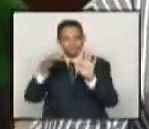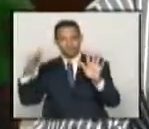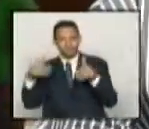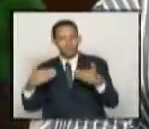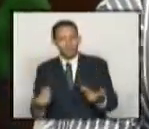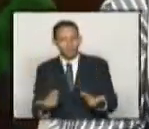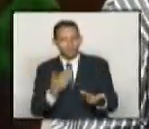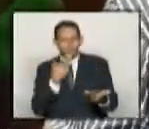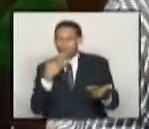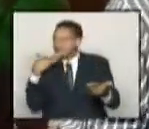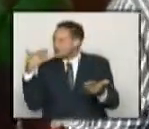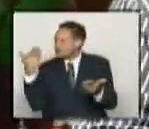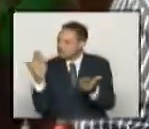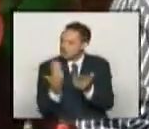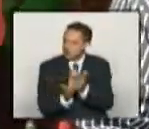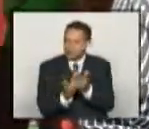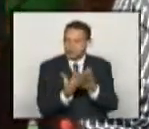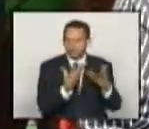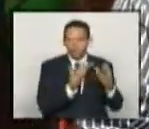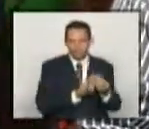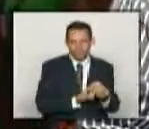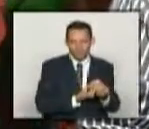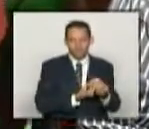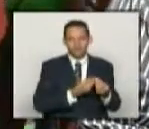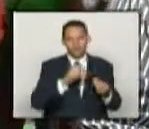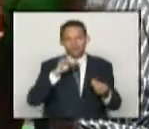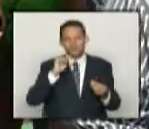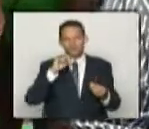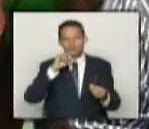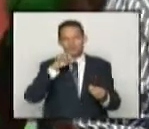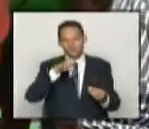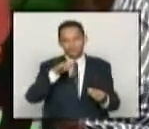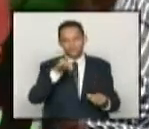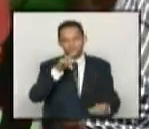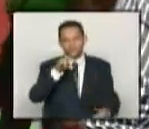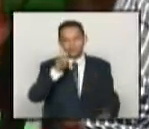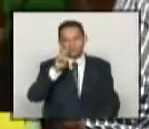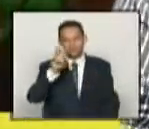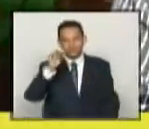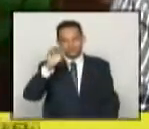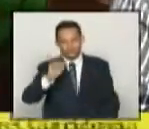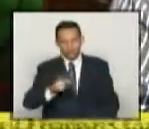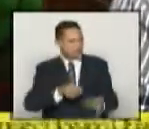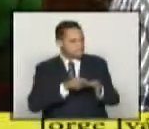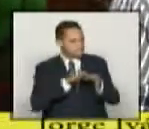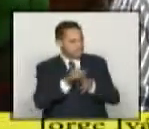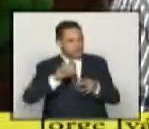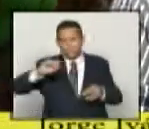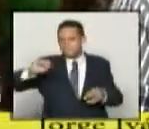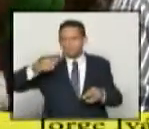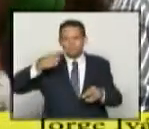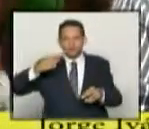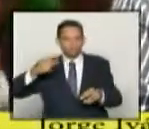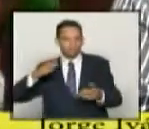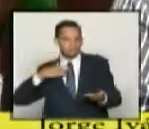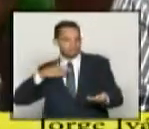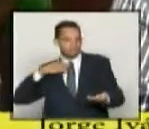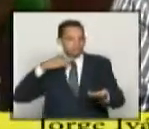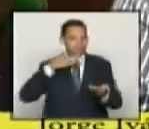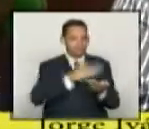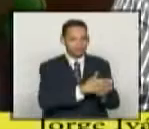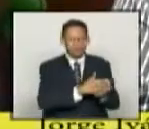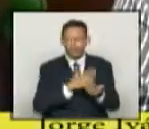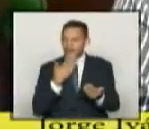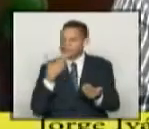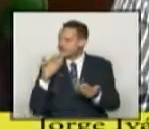Reiterarle pues el agradecimiento en nombre de la comunidad de Anserma por haber tenido como primer municipio para realizar este importante encuentro de